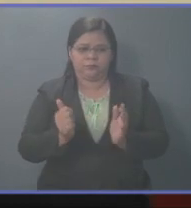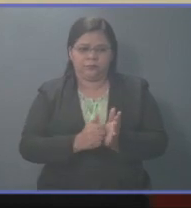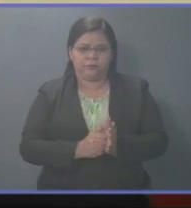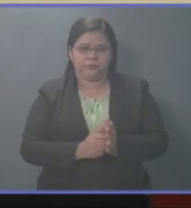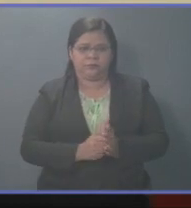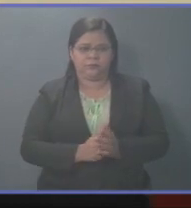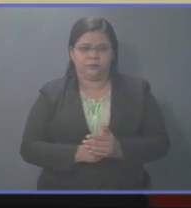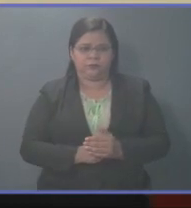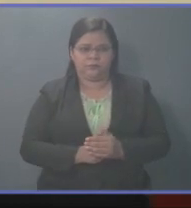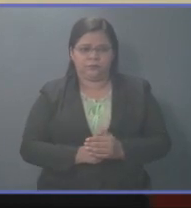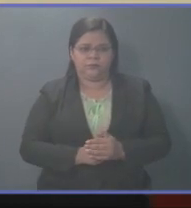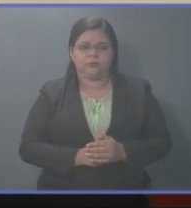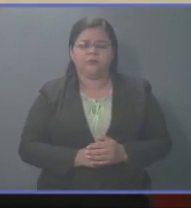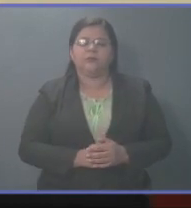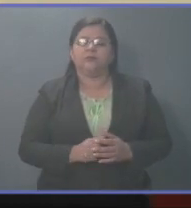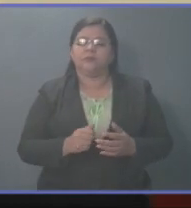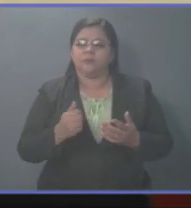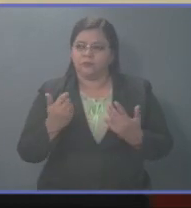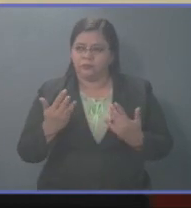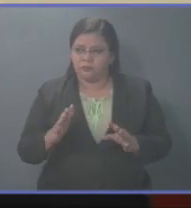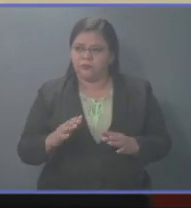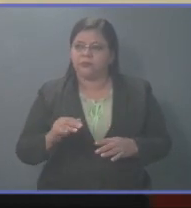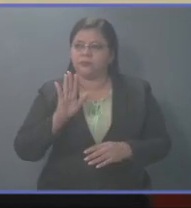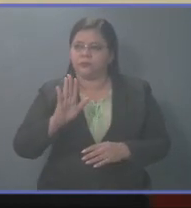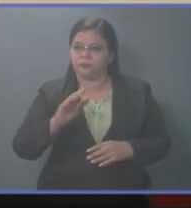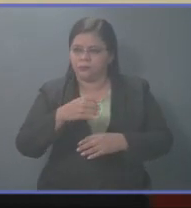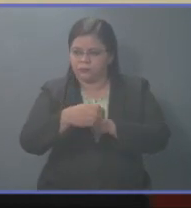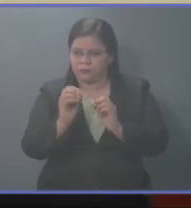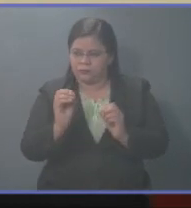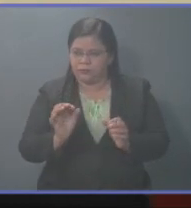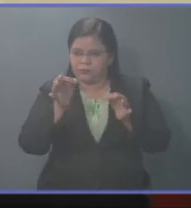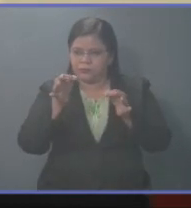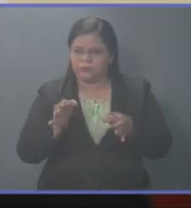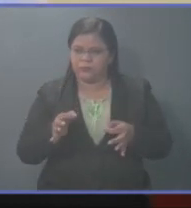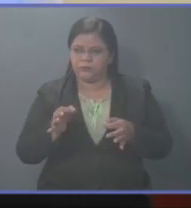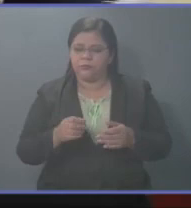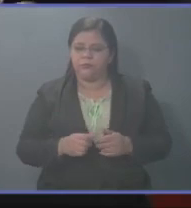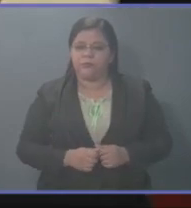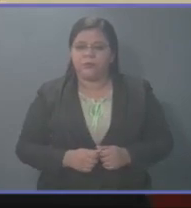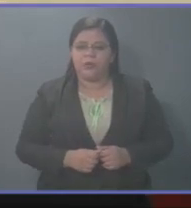la Honorable Asamblea Legislativa, en su despacho oficial.